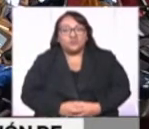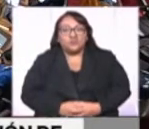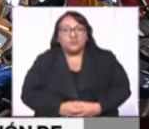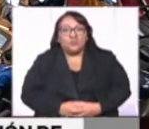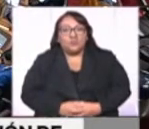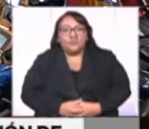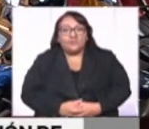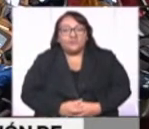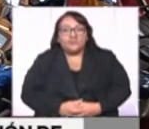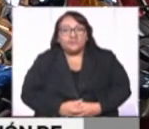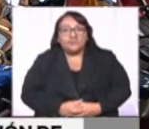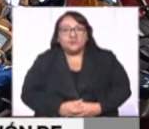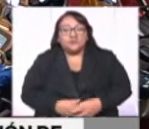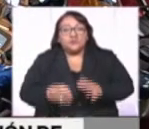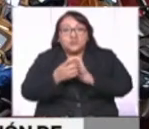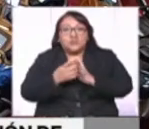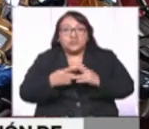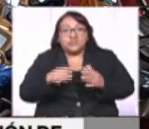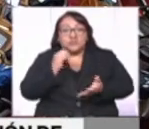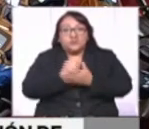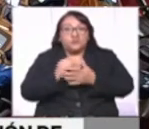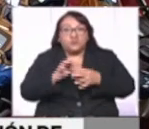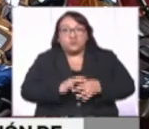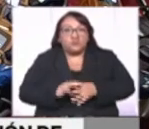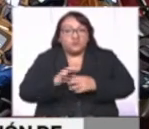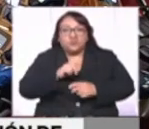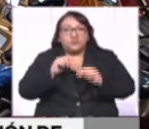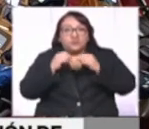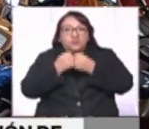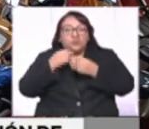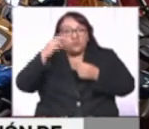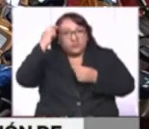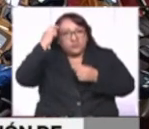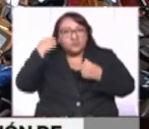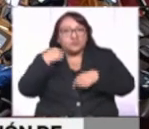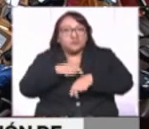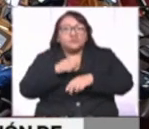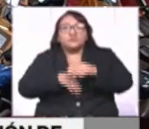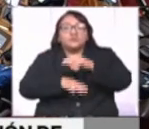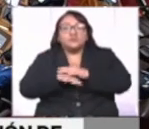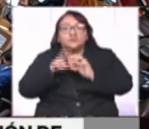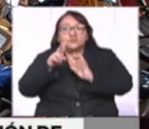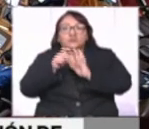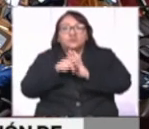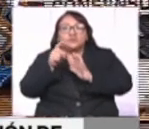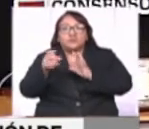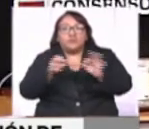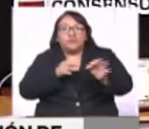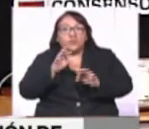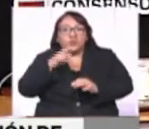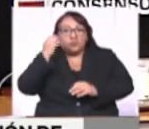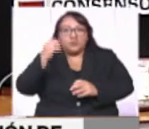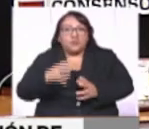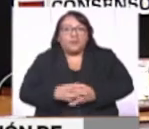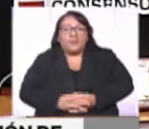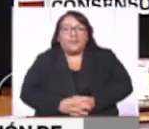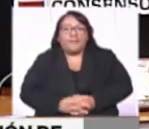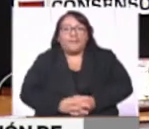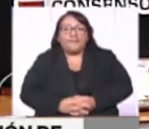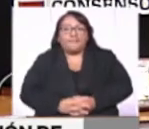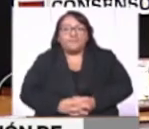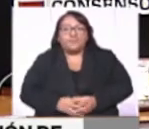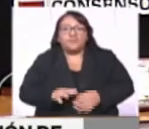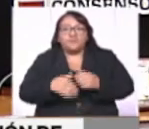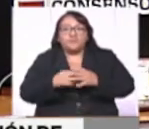Lizarzaburu. Como el dictamen ha sido aprobado por unanimidad, cada grupo parlamentario tendrá un máximo de 2 minutos para que exponga su posición, en aplicación a